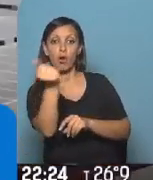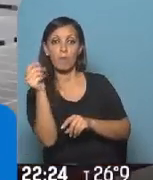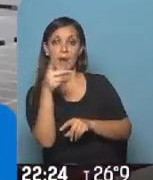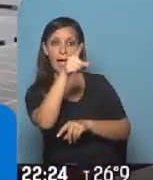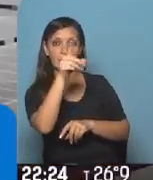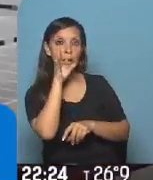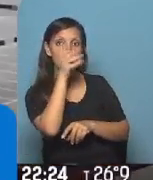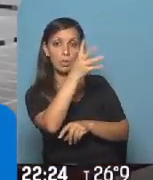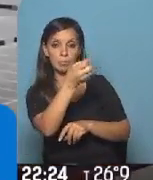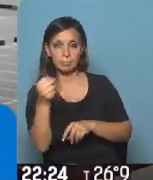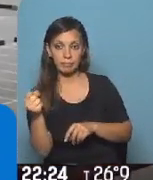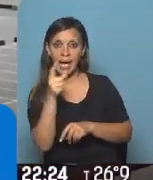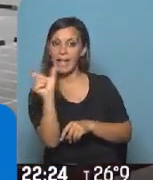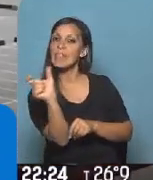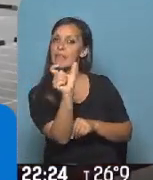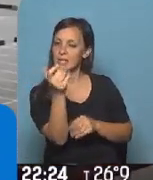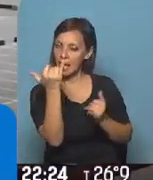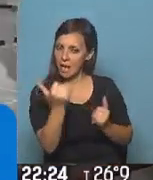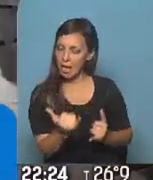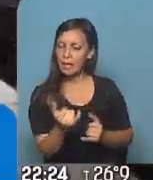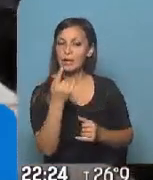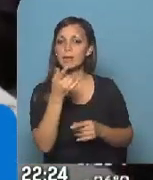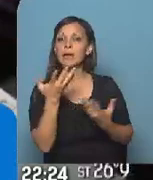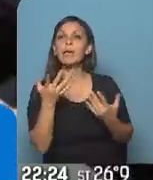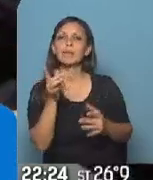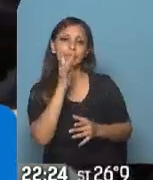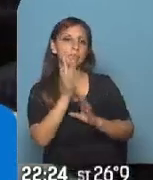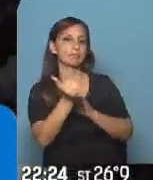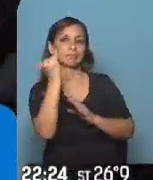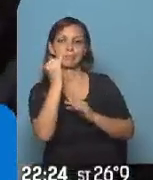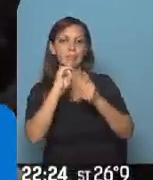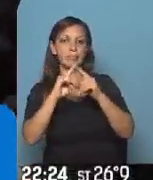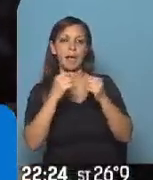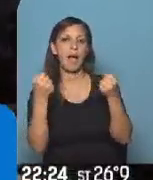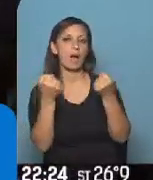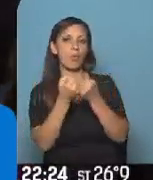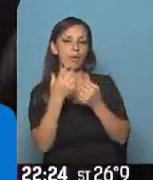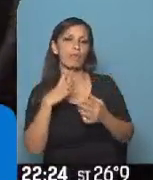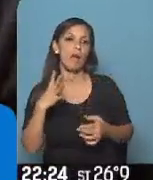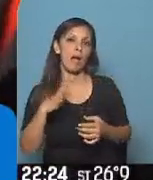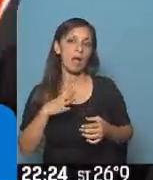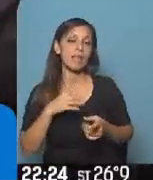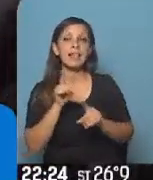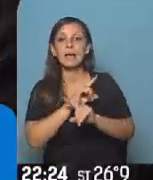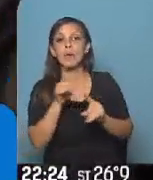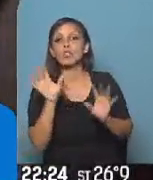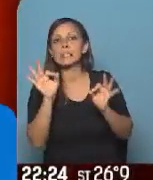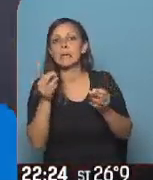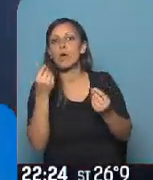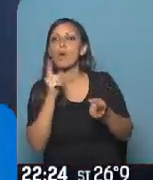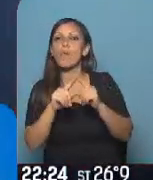estadounidenses. Es evidente que el consenso está muy lejos y tampoco hay indicios de cómo se implementarían un eventual